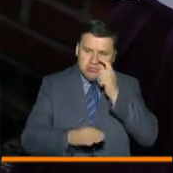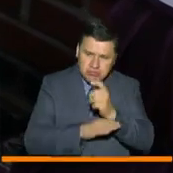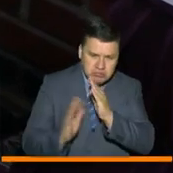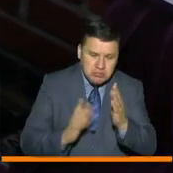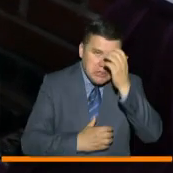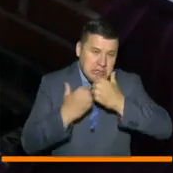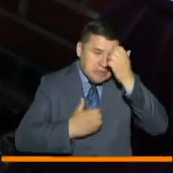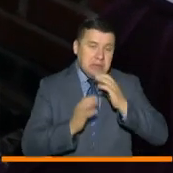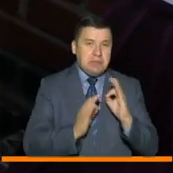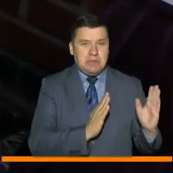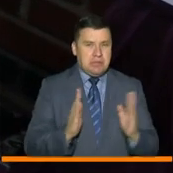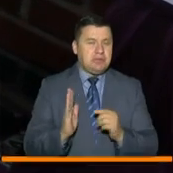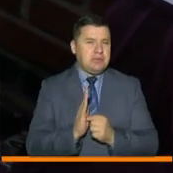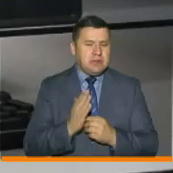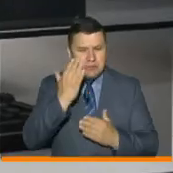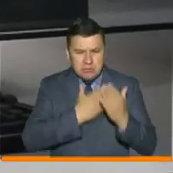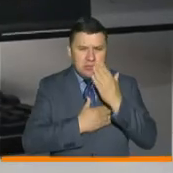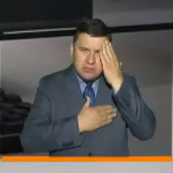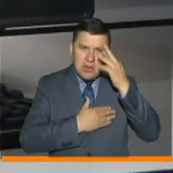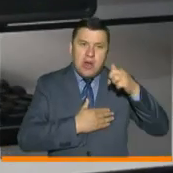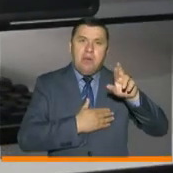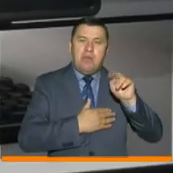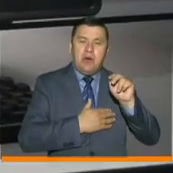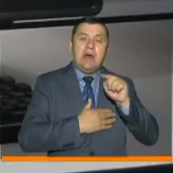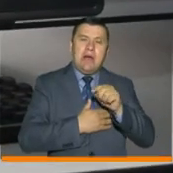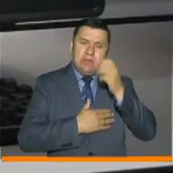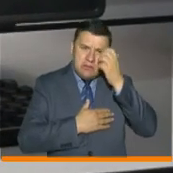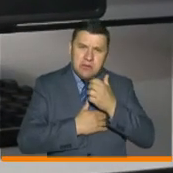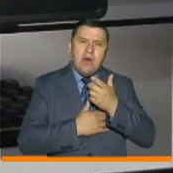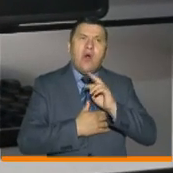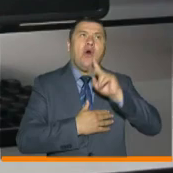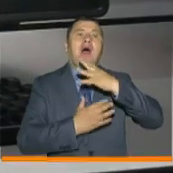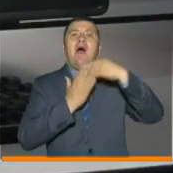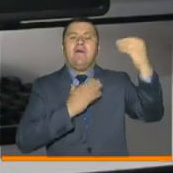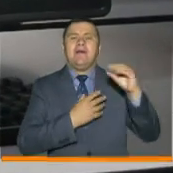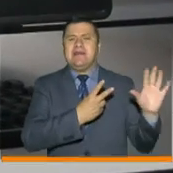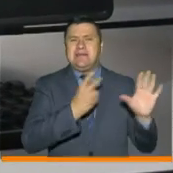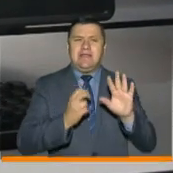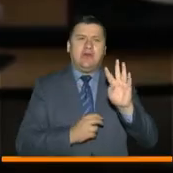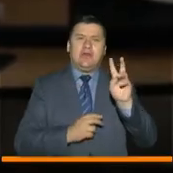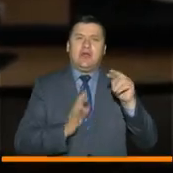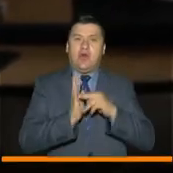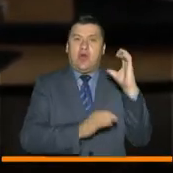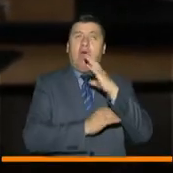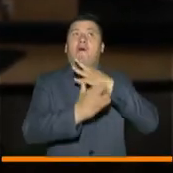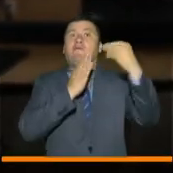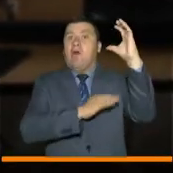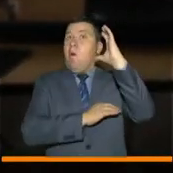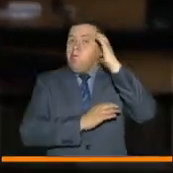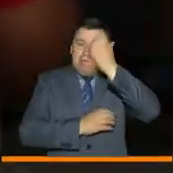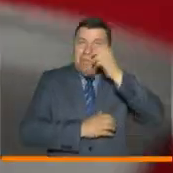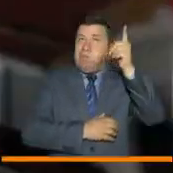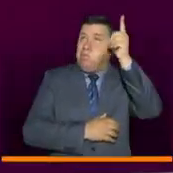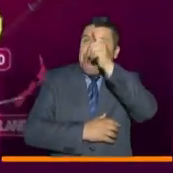ICFES realizó también la aplicación de las pruebas Saber Pro y TIT Exterior a 782 colombianos que se encuentran fuera del